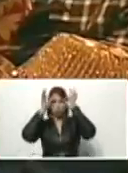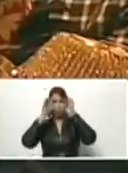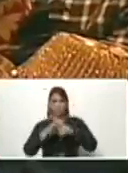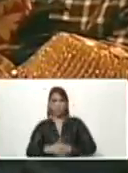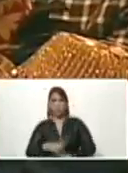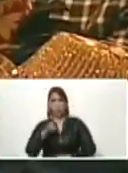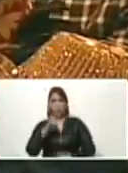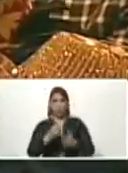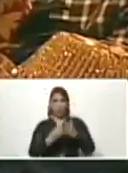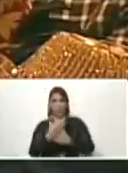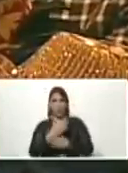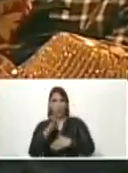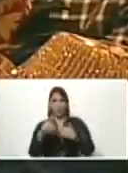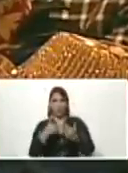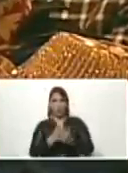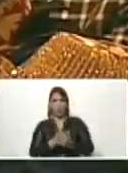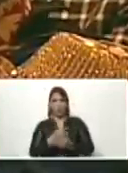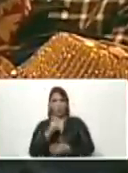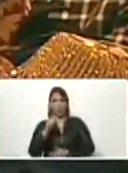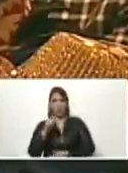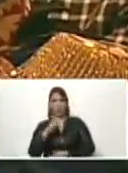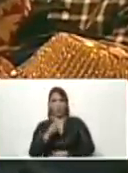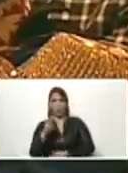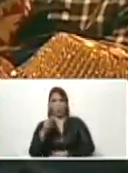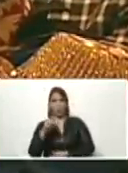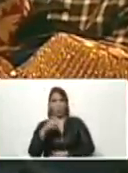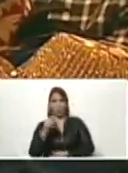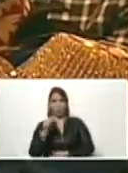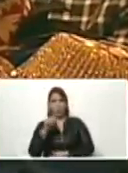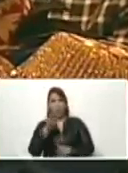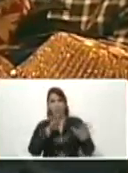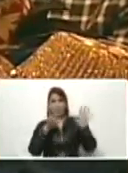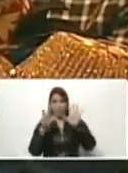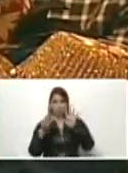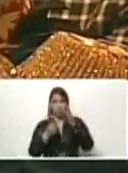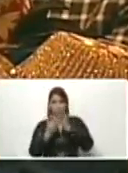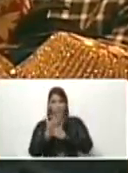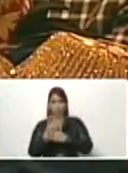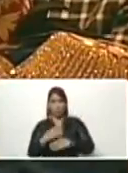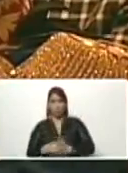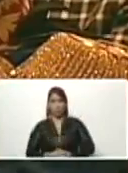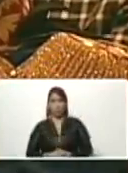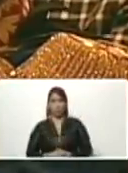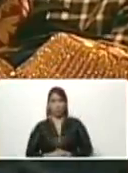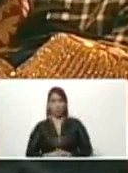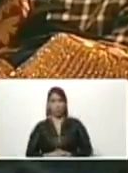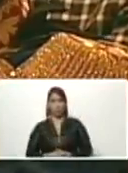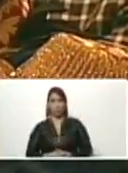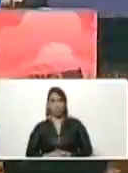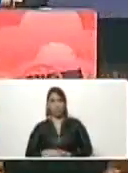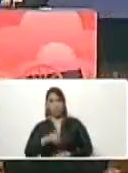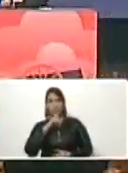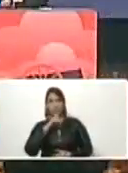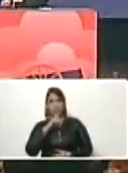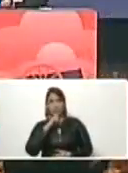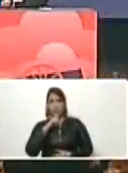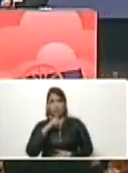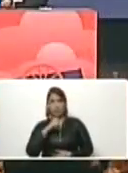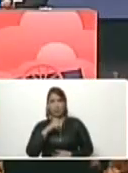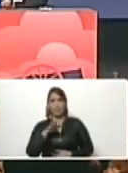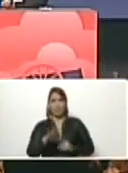El 2 de mayo están en Latacunga. El 18 de mayo, tras una difícil marcha, llegan a